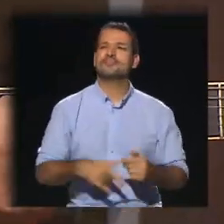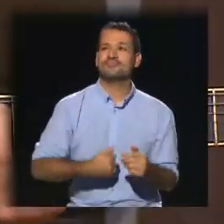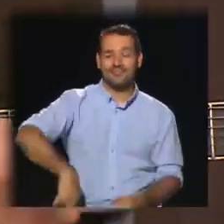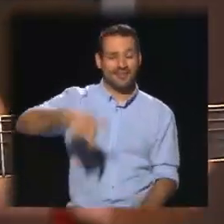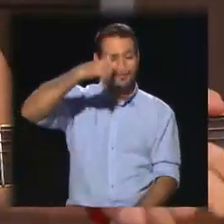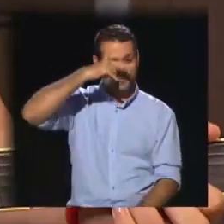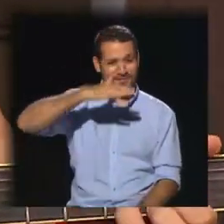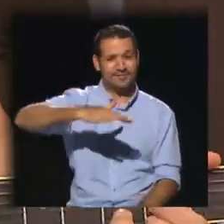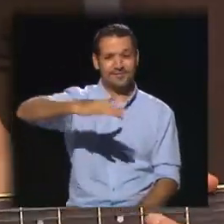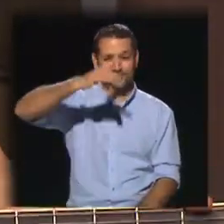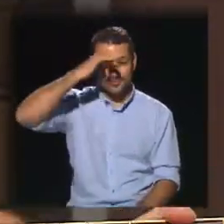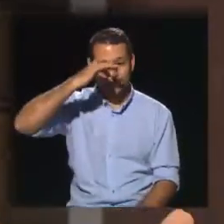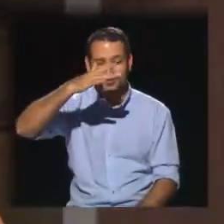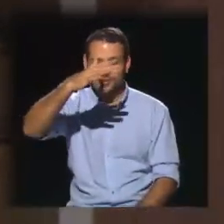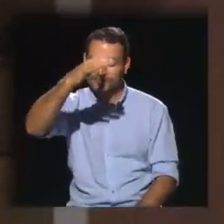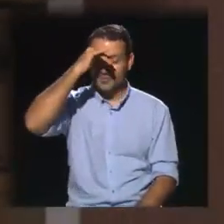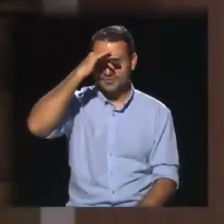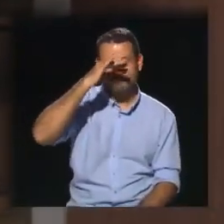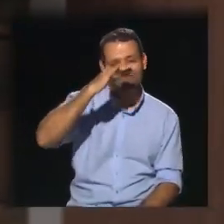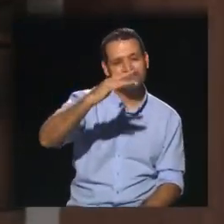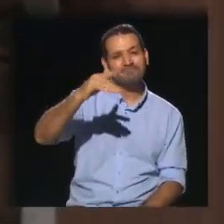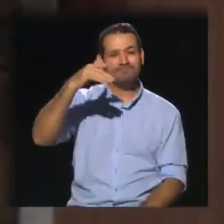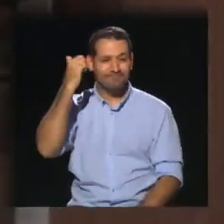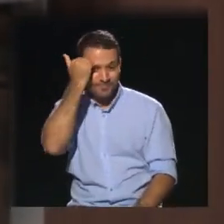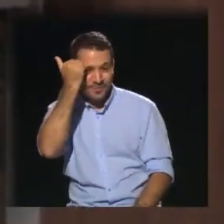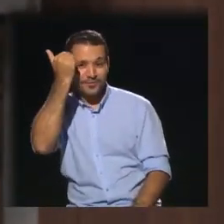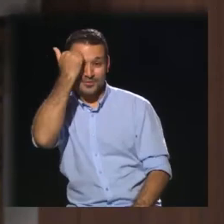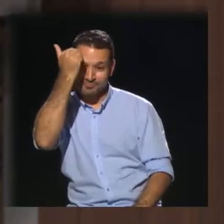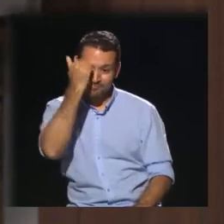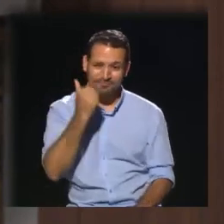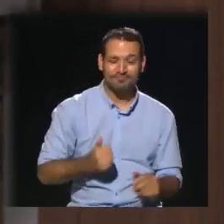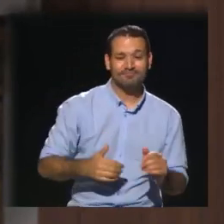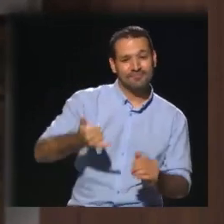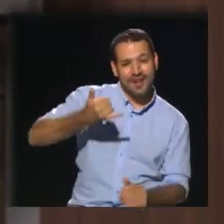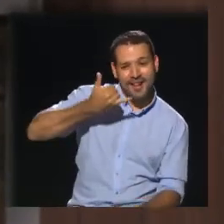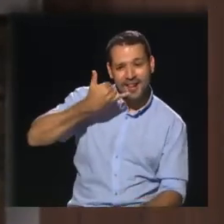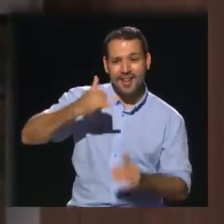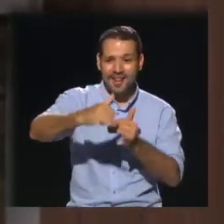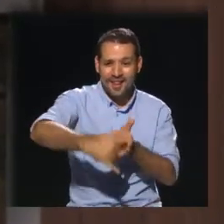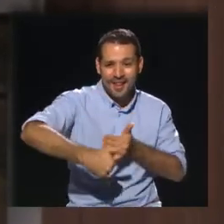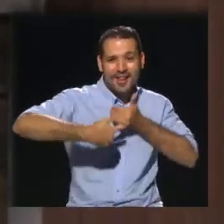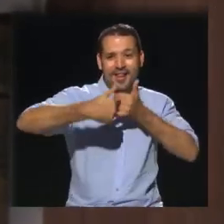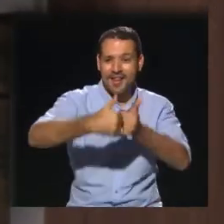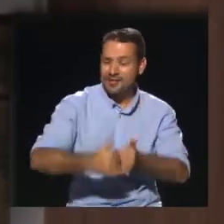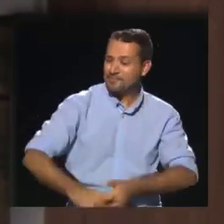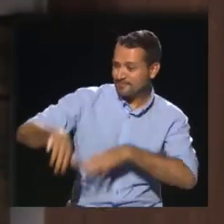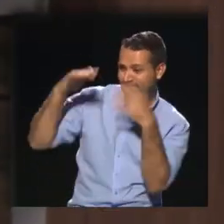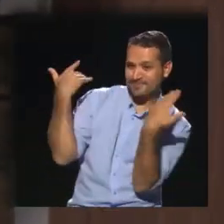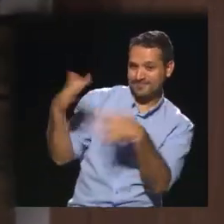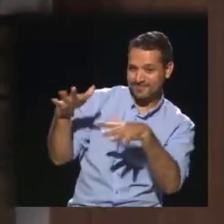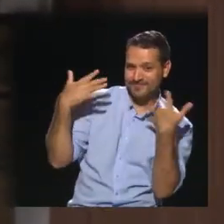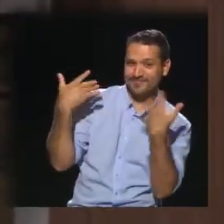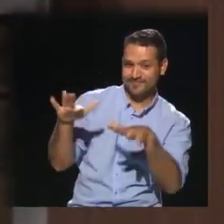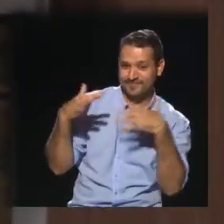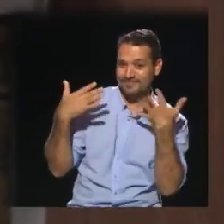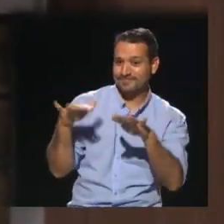Filósofo y docente, está en la videollamada. Vamos a darle un aplauso, la